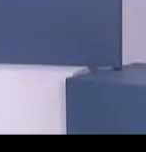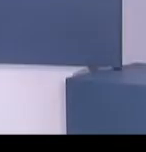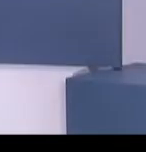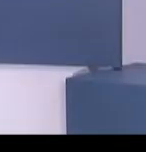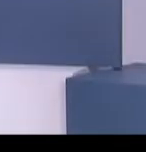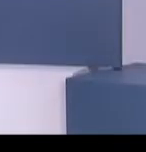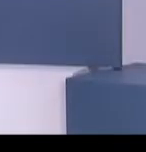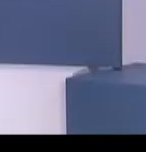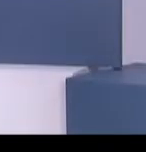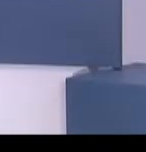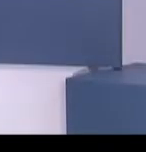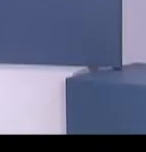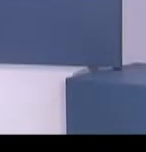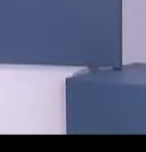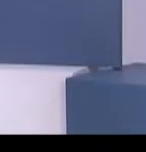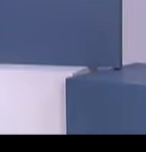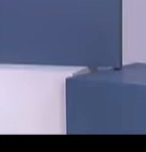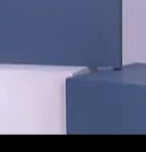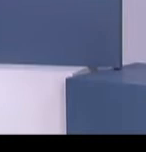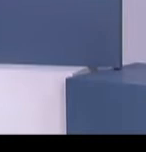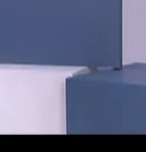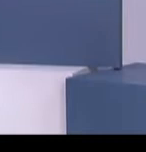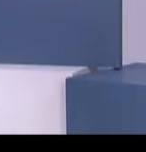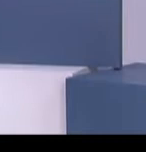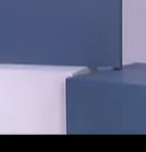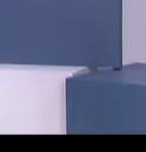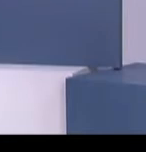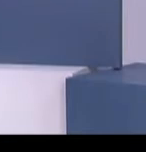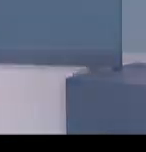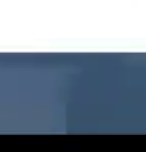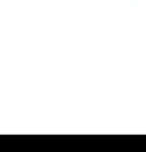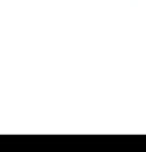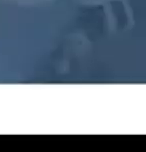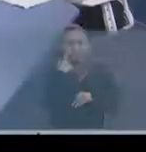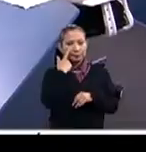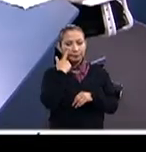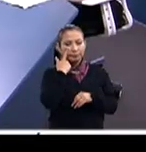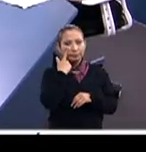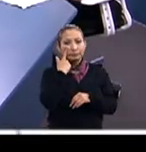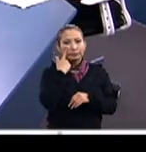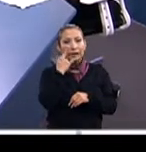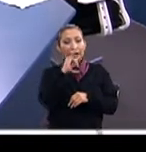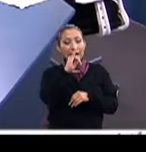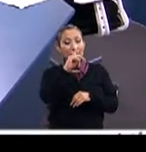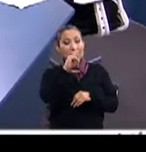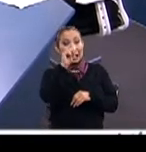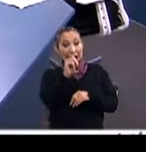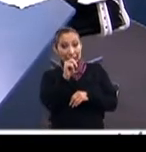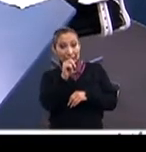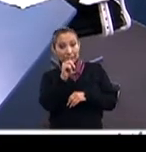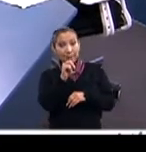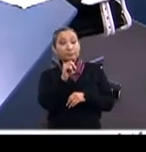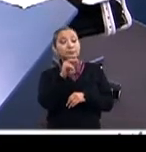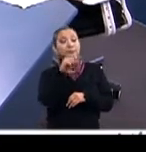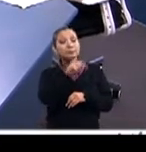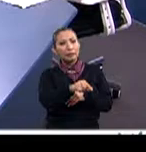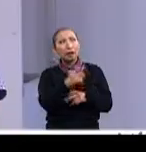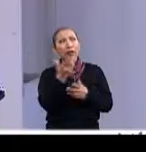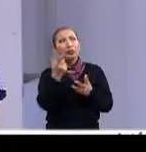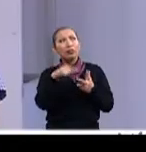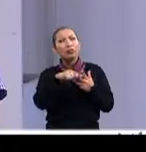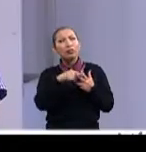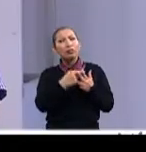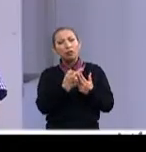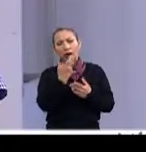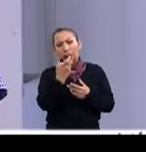Nos dijeron cómo ha reaccionado la comunidad y qué otras iniciativas realizan. El Instituto Politécnico Nacional, a partir